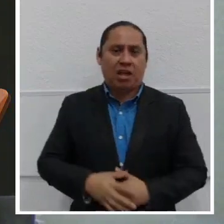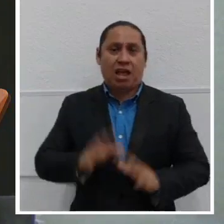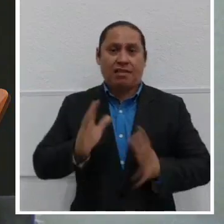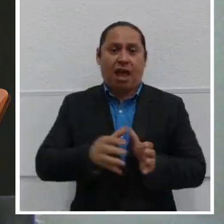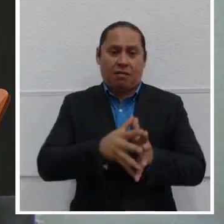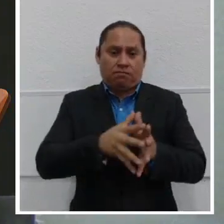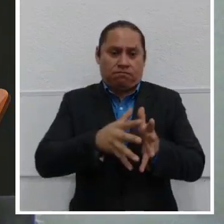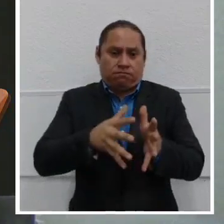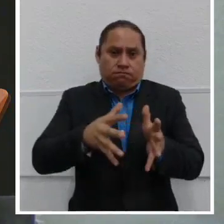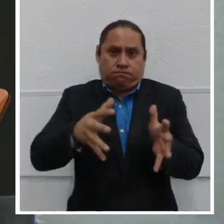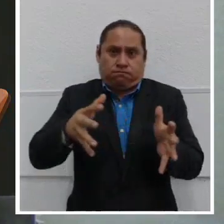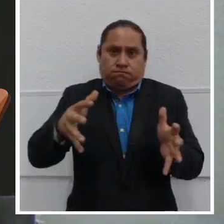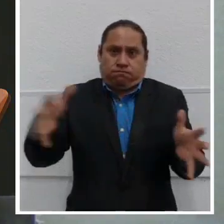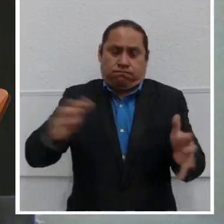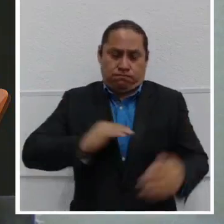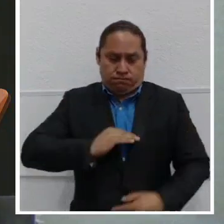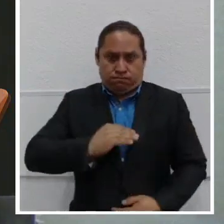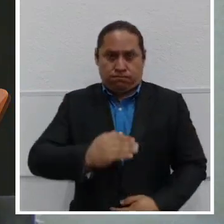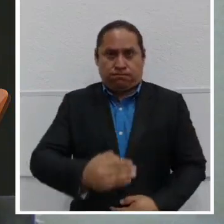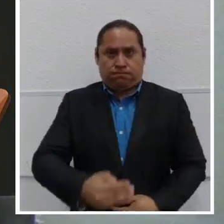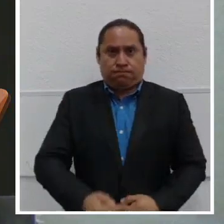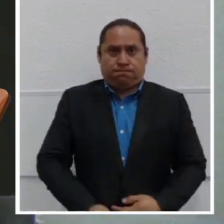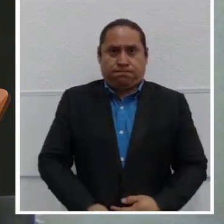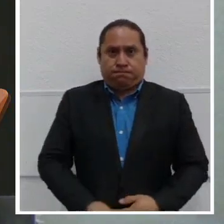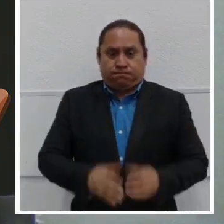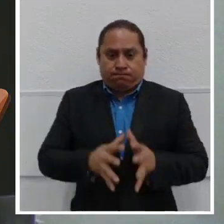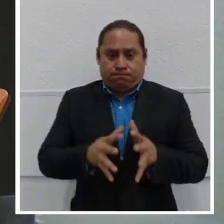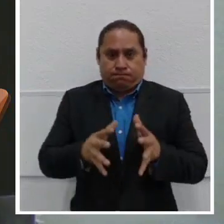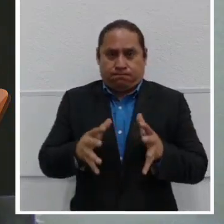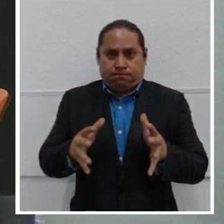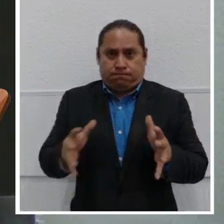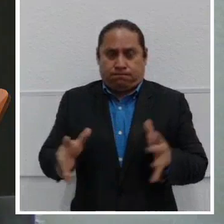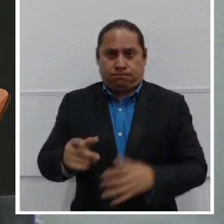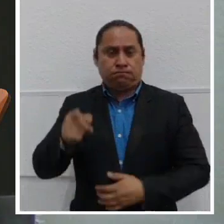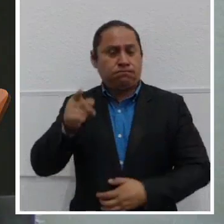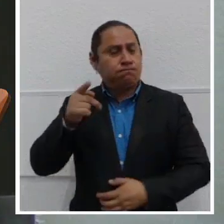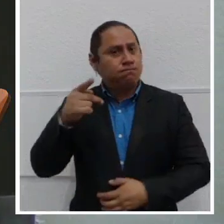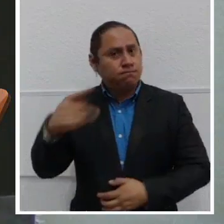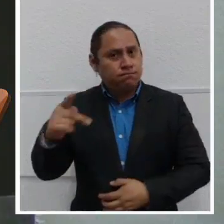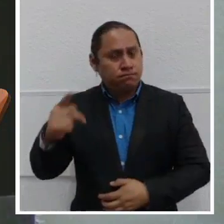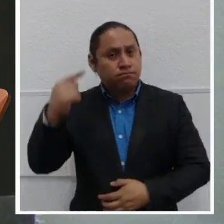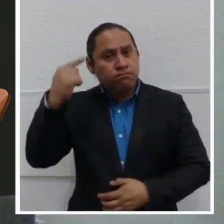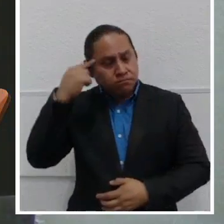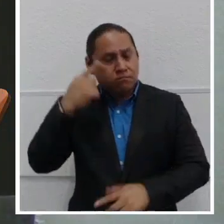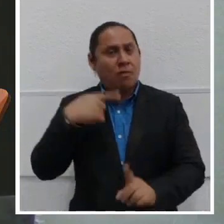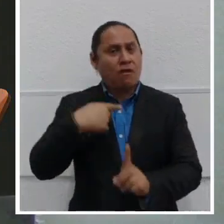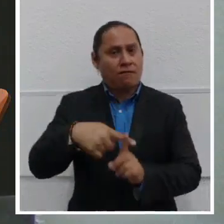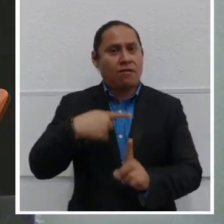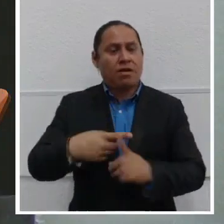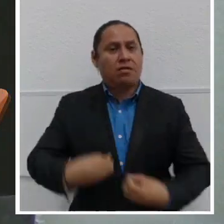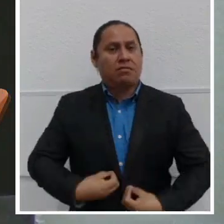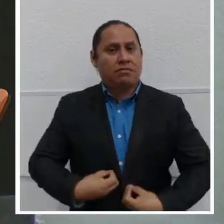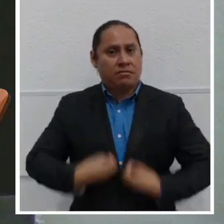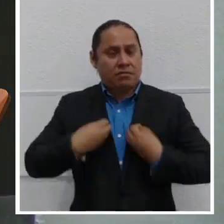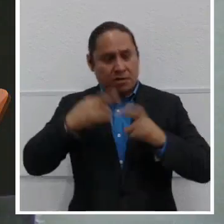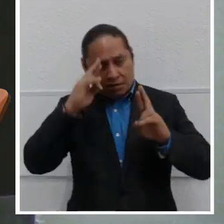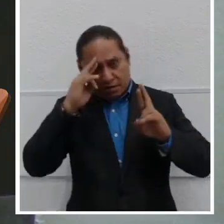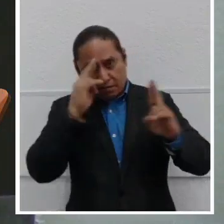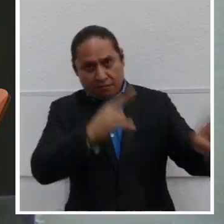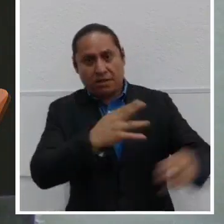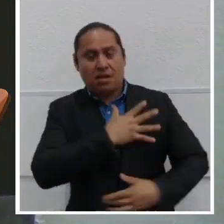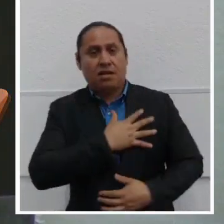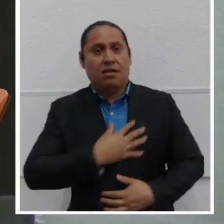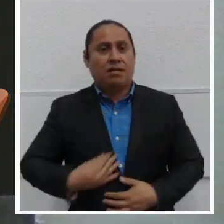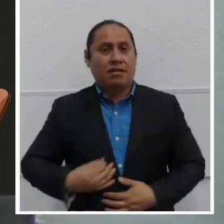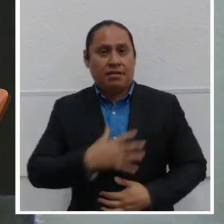ser humano que vive nuestro vientre y su servidora está a favor de la vida al respeto del hijo Desde